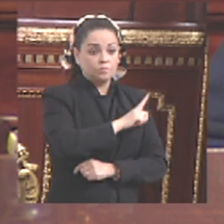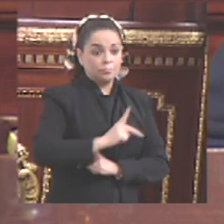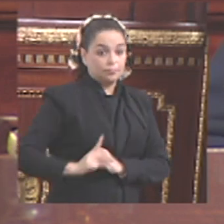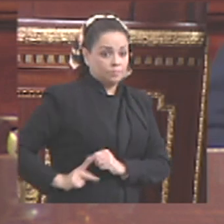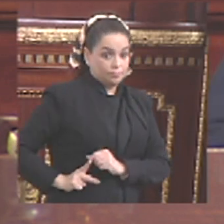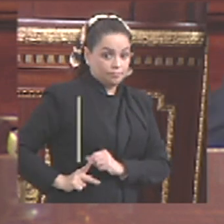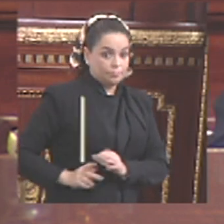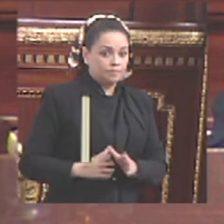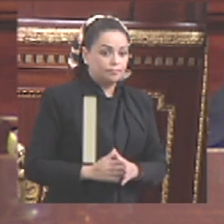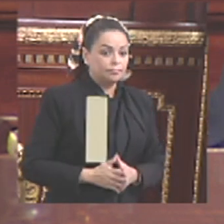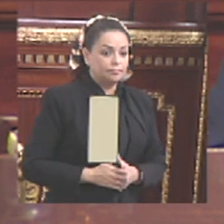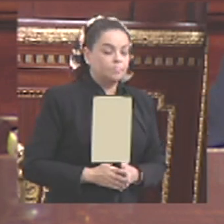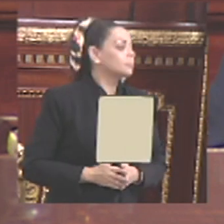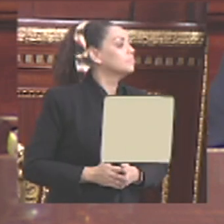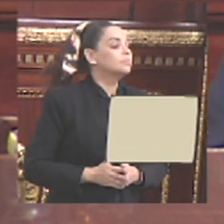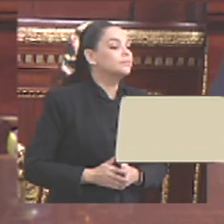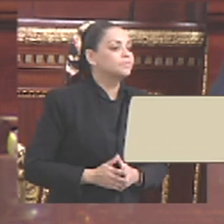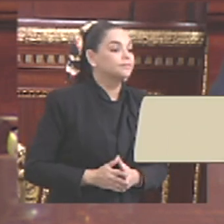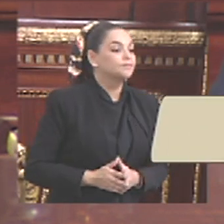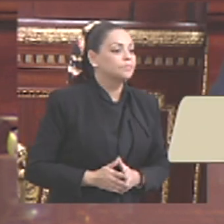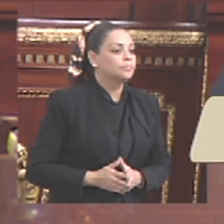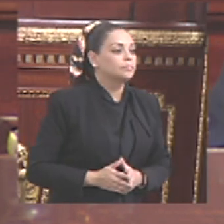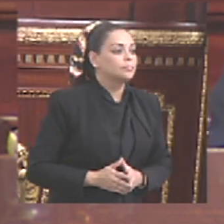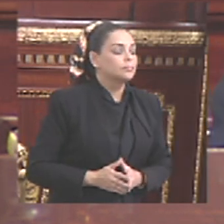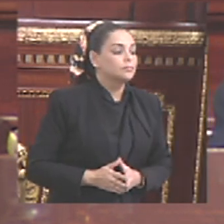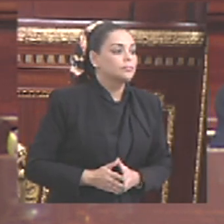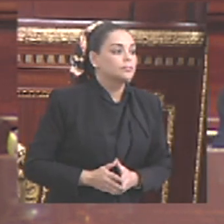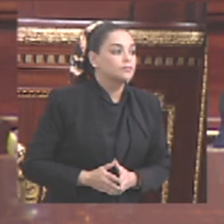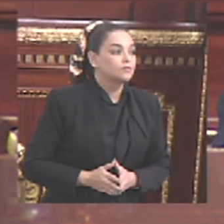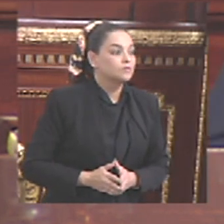y sobre todo a los